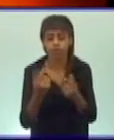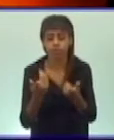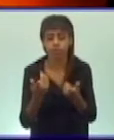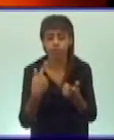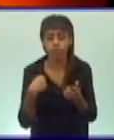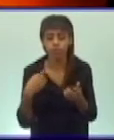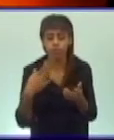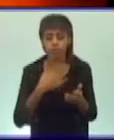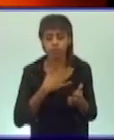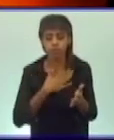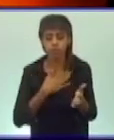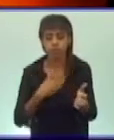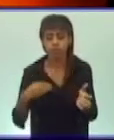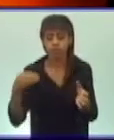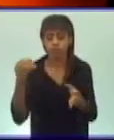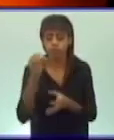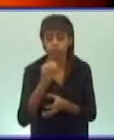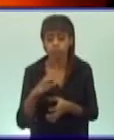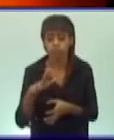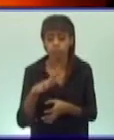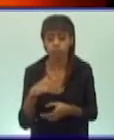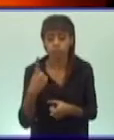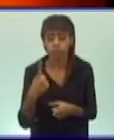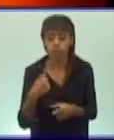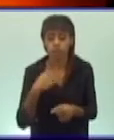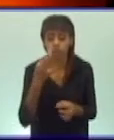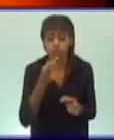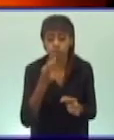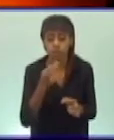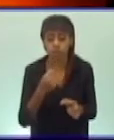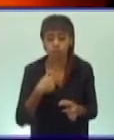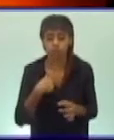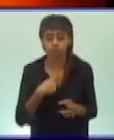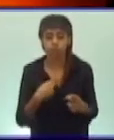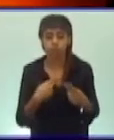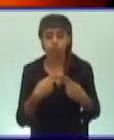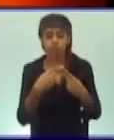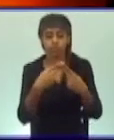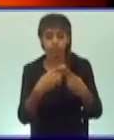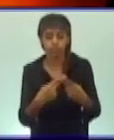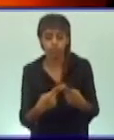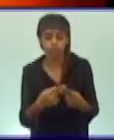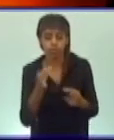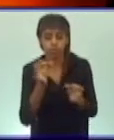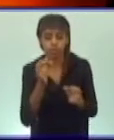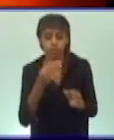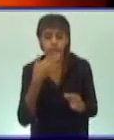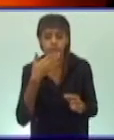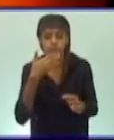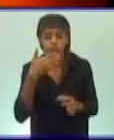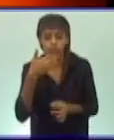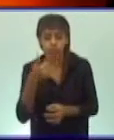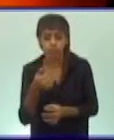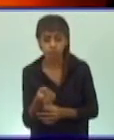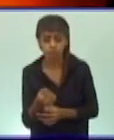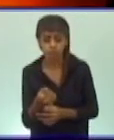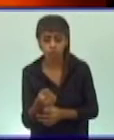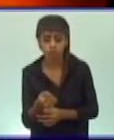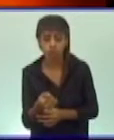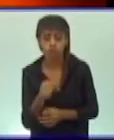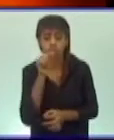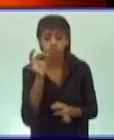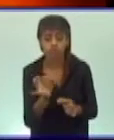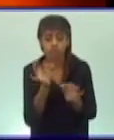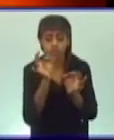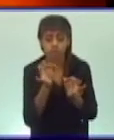organización. En primer lugar, la ejemplaridad de los compañeros y en segundo lugar, la consulta permanente